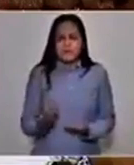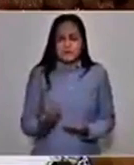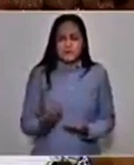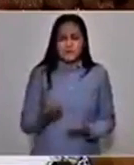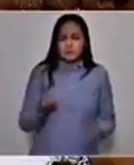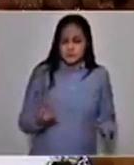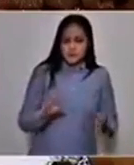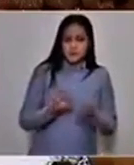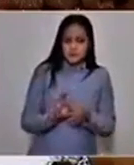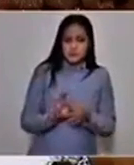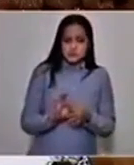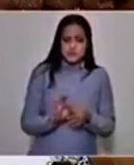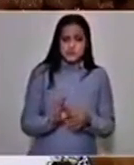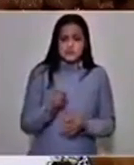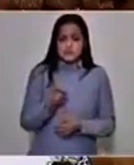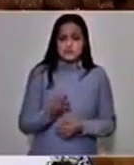contribuyan